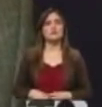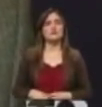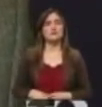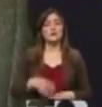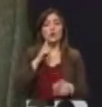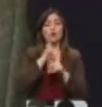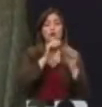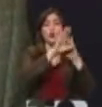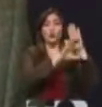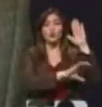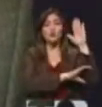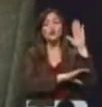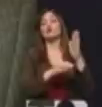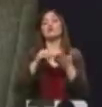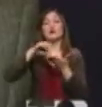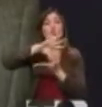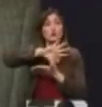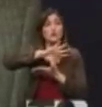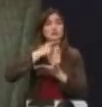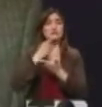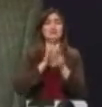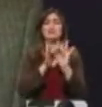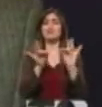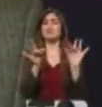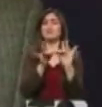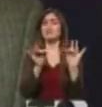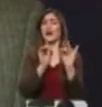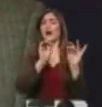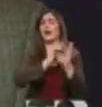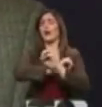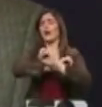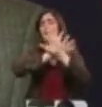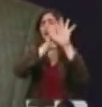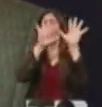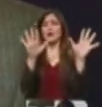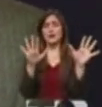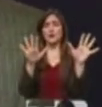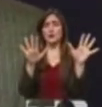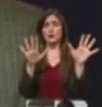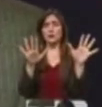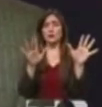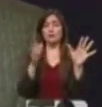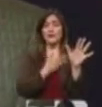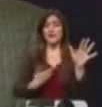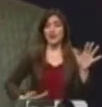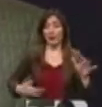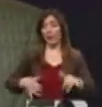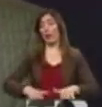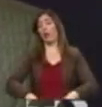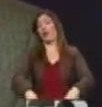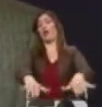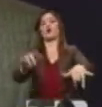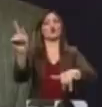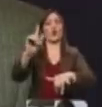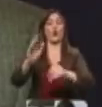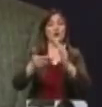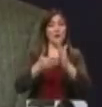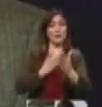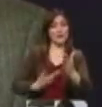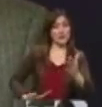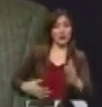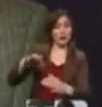que la Constitución de Montecristi reza con toda claridad: alternabilidad, no